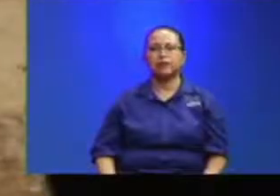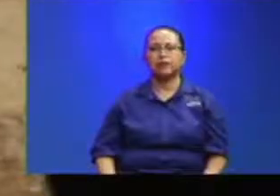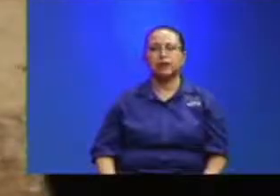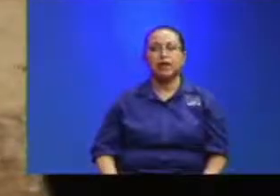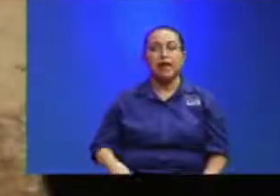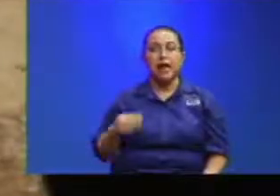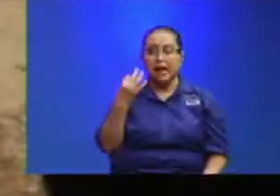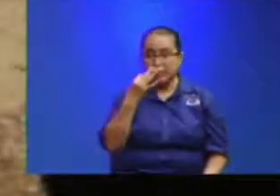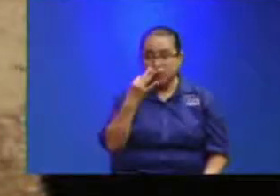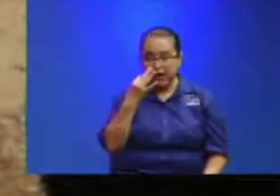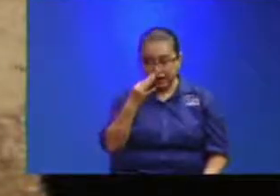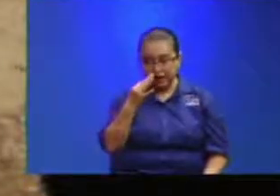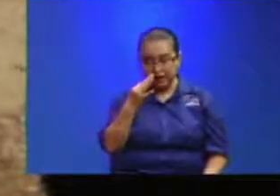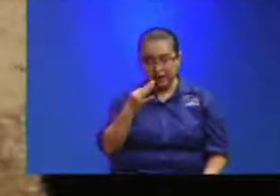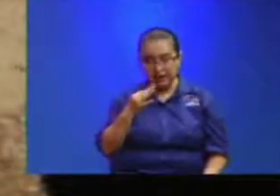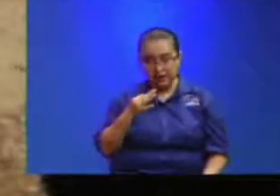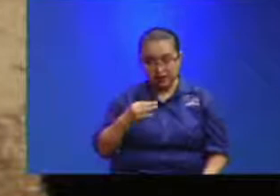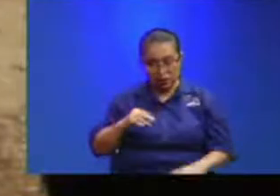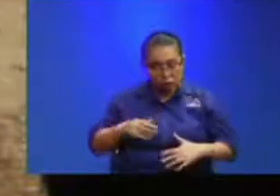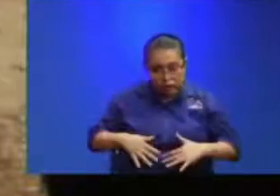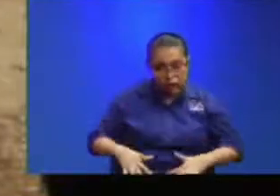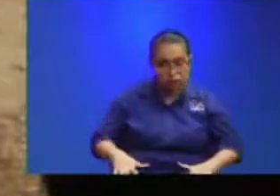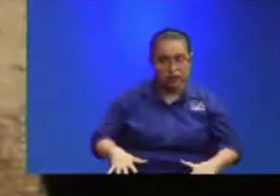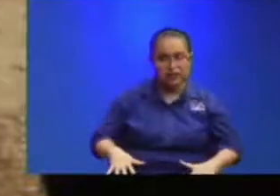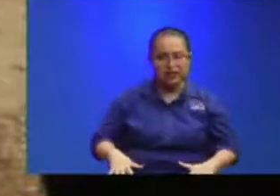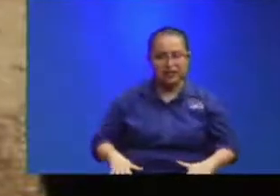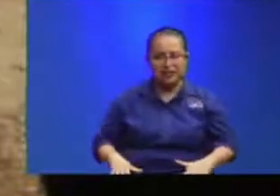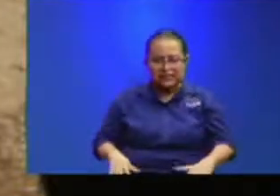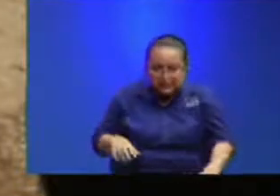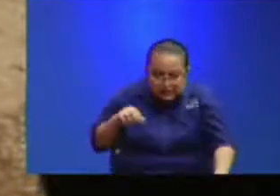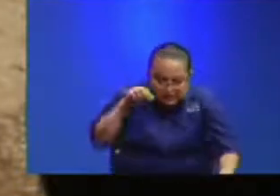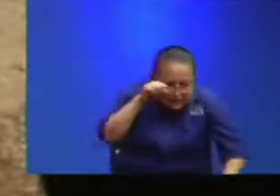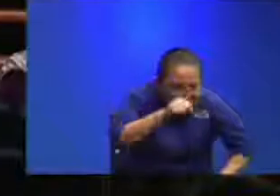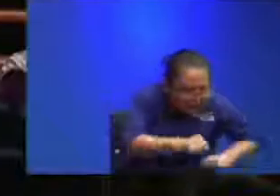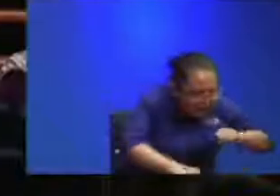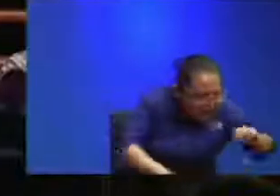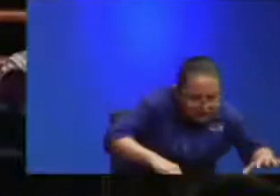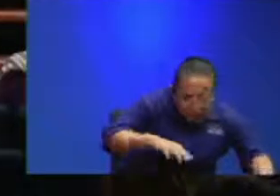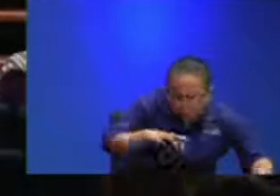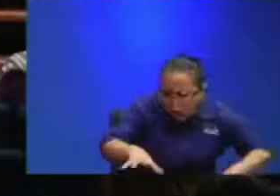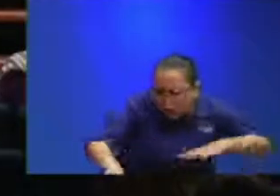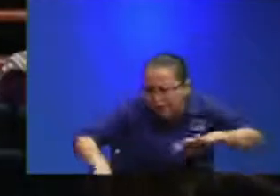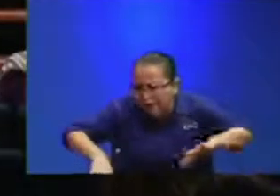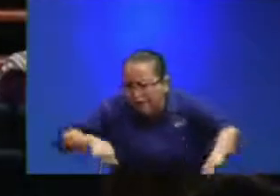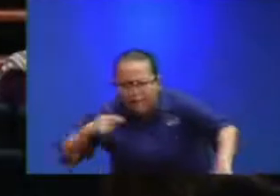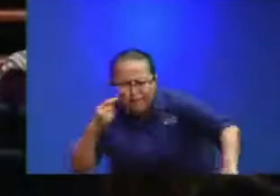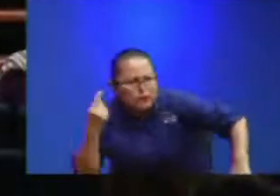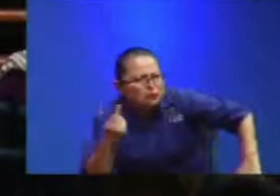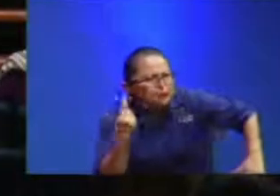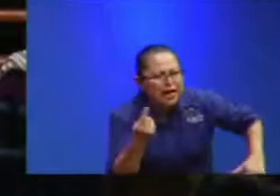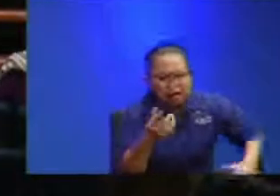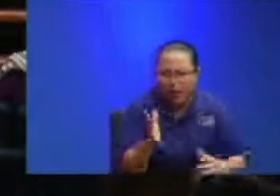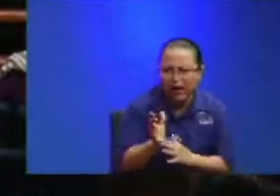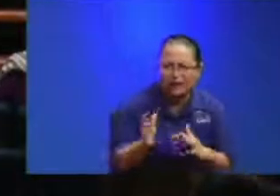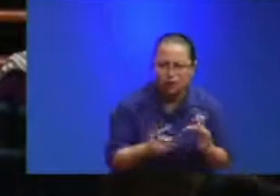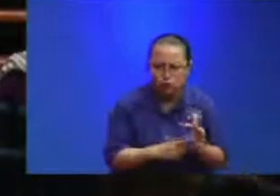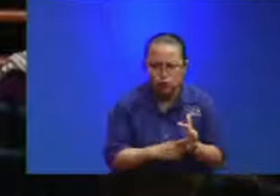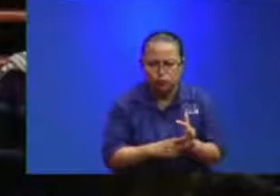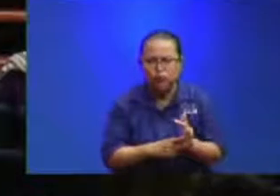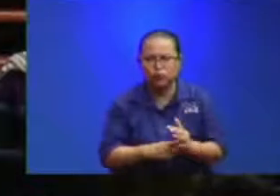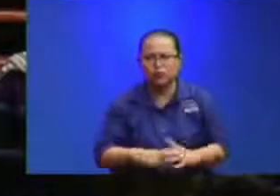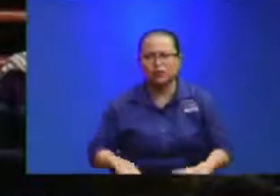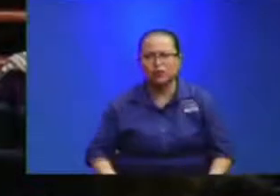suelo se arrastró a saber cuántos metros a saber a cuántos contaminó porque según la ley